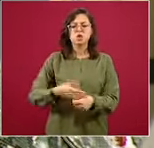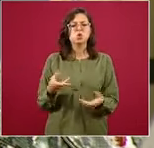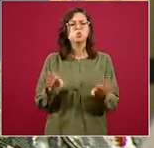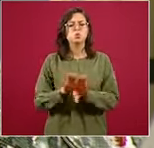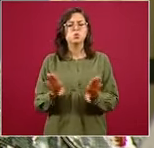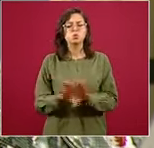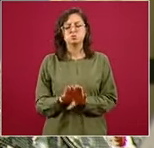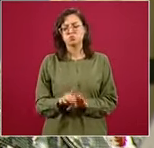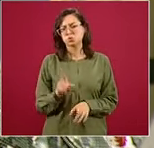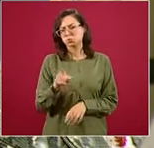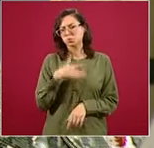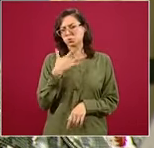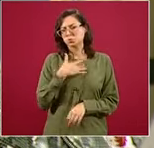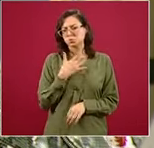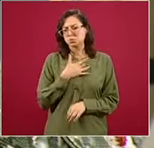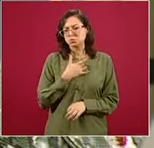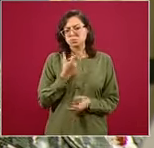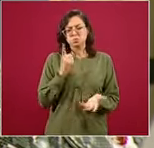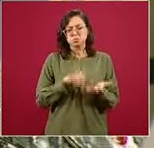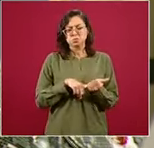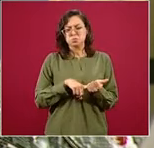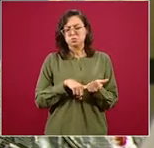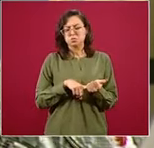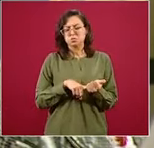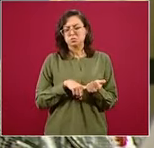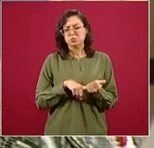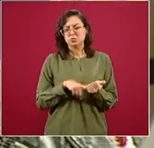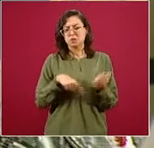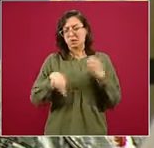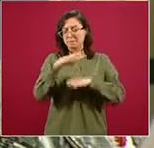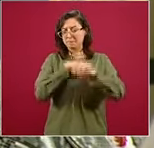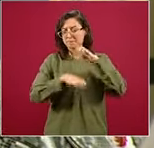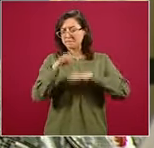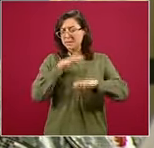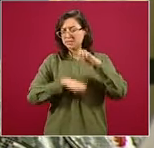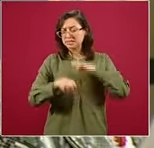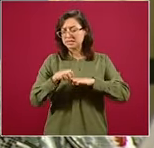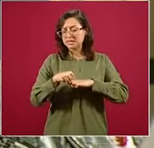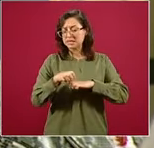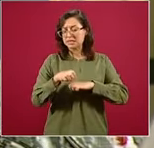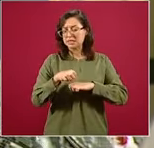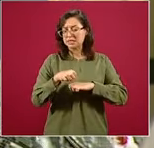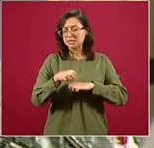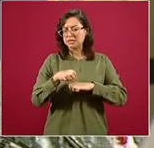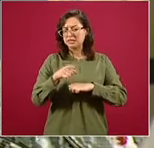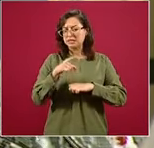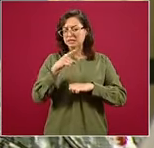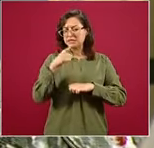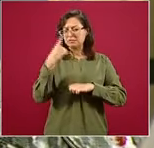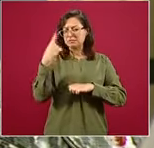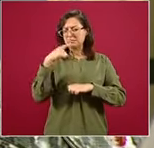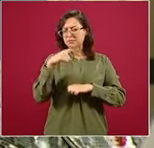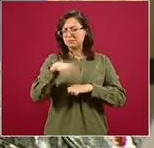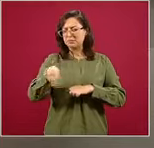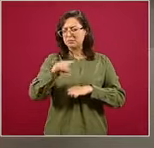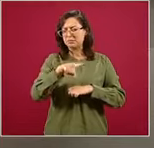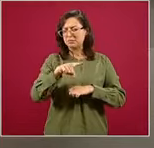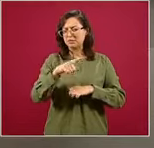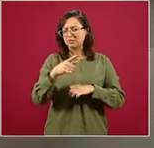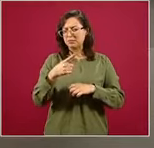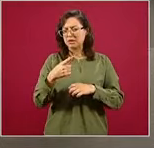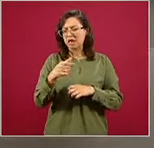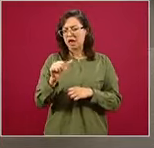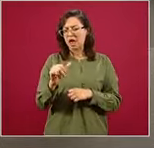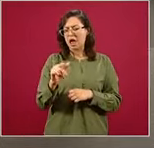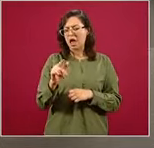pues si ustedes han hablado pues con las personas que están, o con la empresa más bien que opera el autódromo, ¿cuál es su estatus, digamos? El hospital